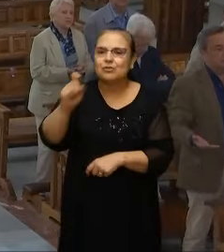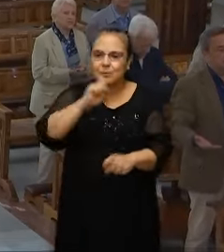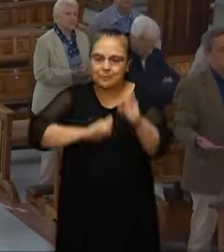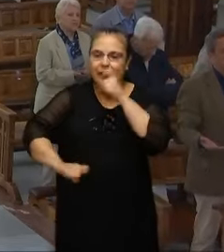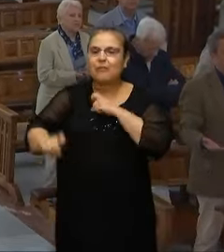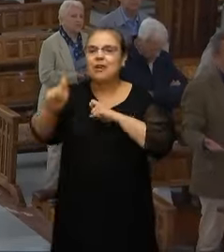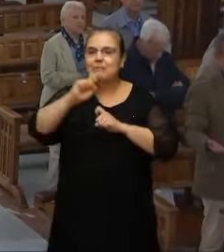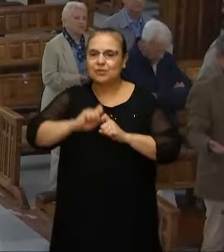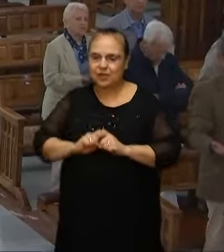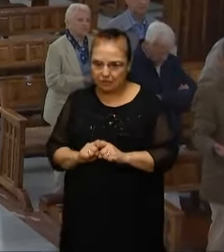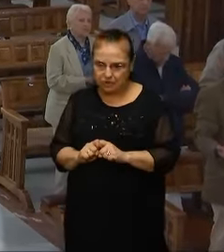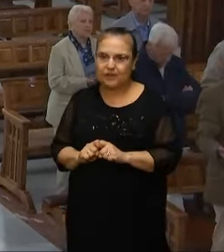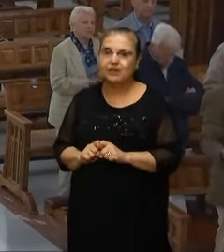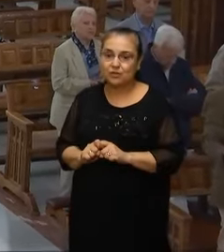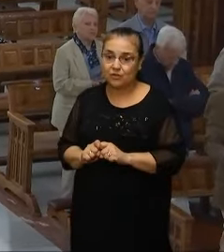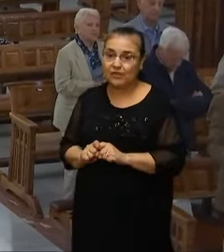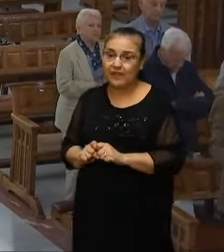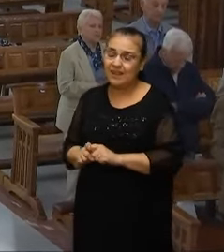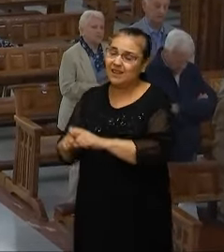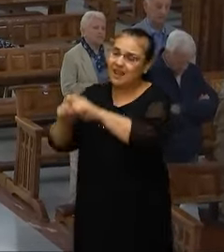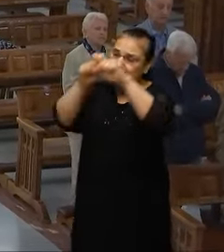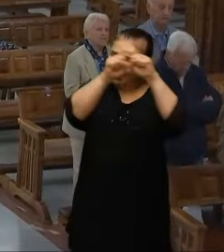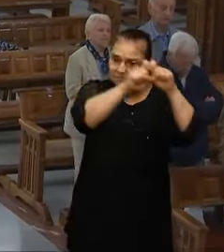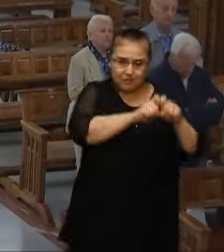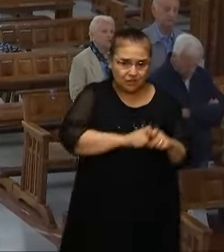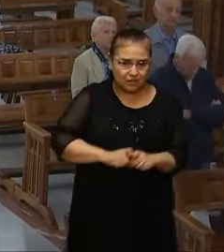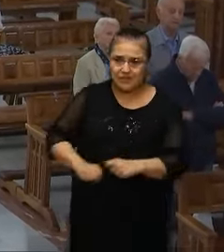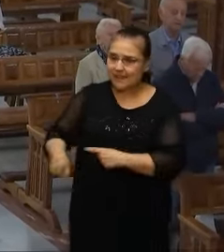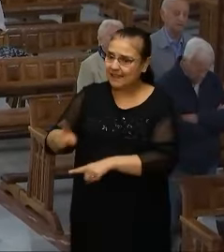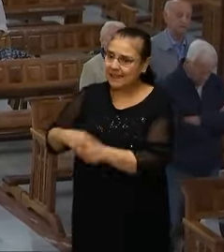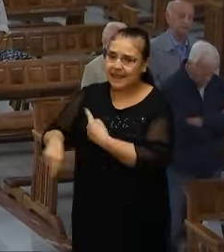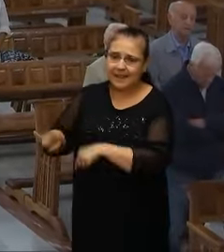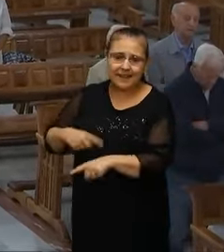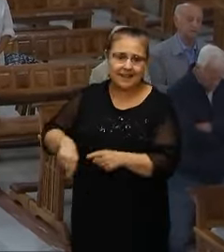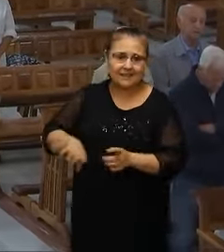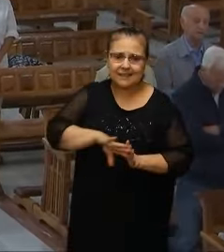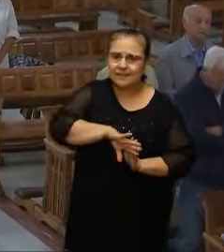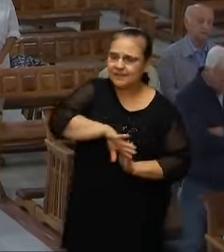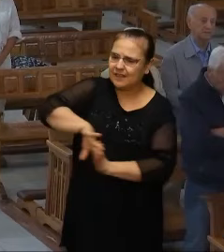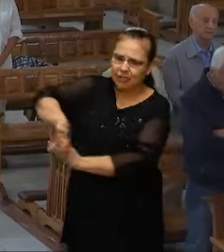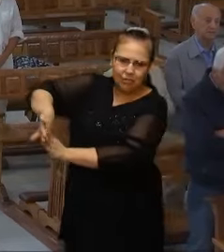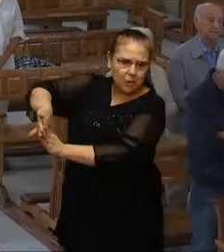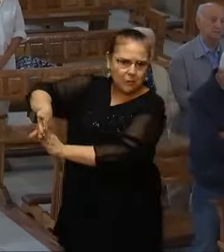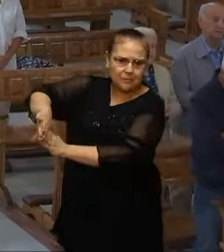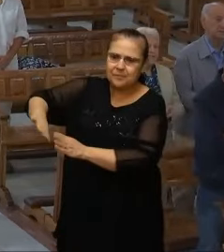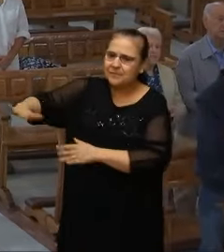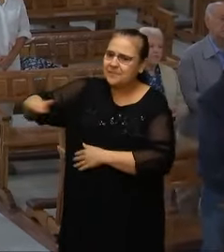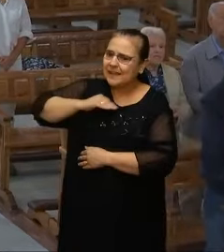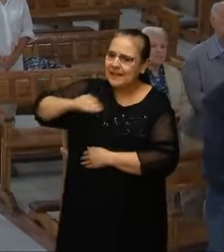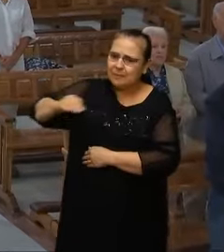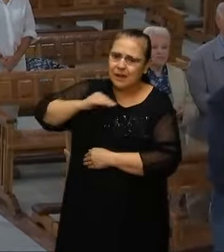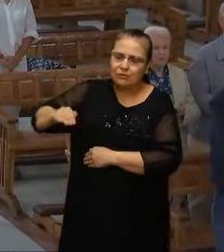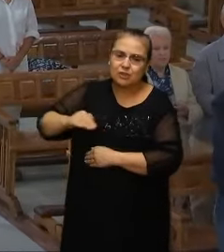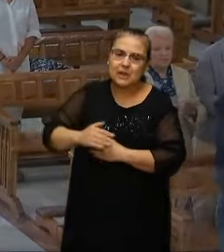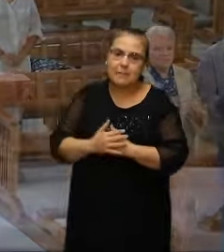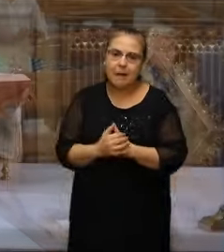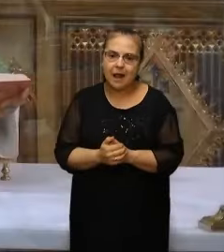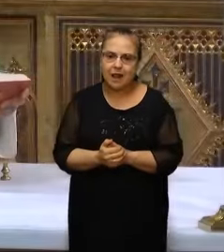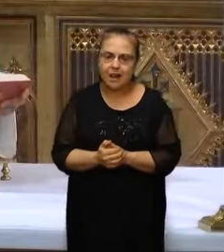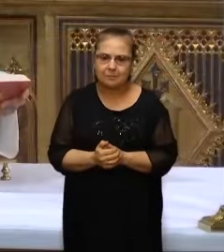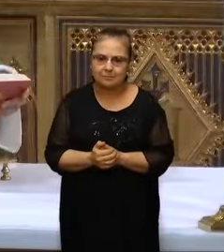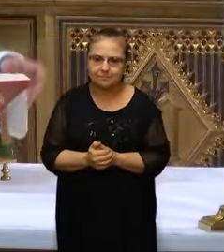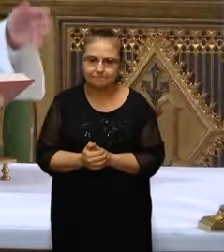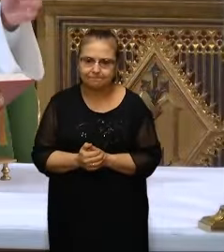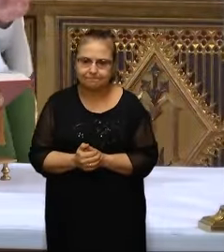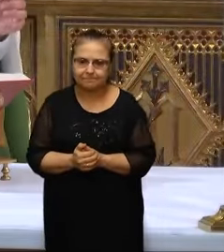nosotros perdonamos a los que nos ofenden no nos dejes caer en la tentación y líbranos del